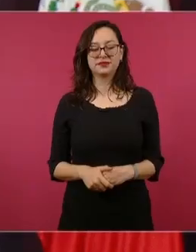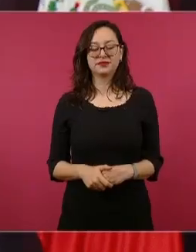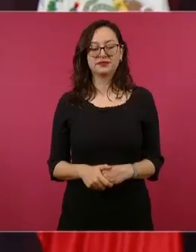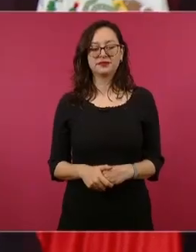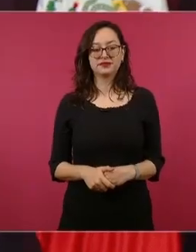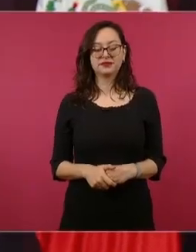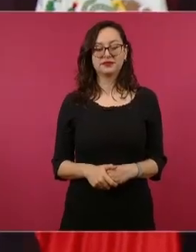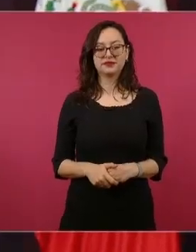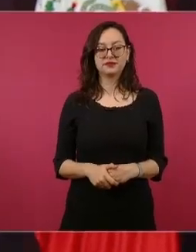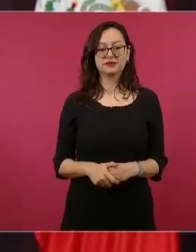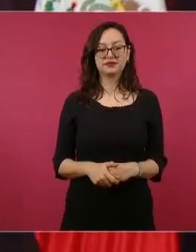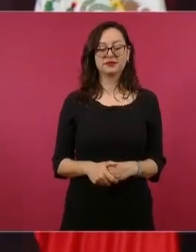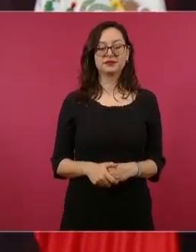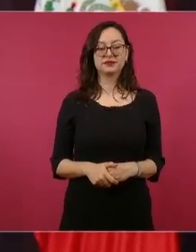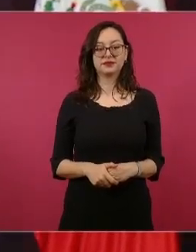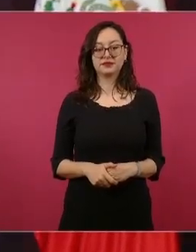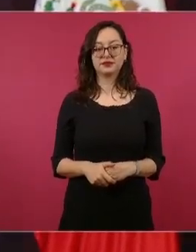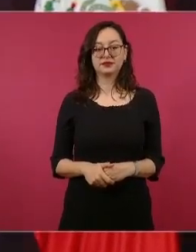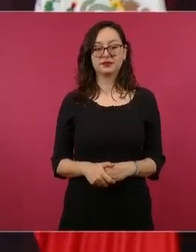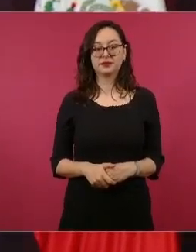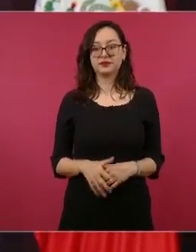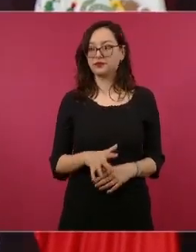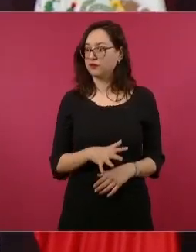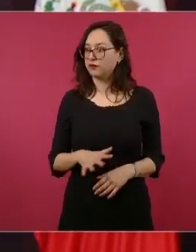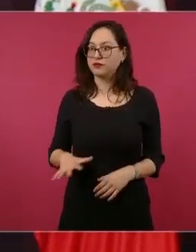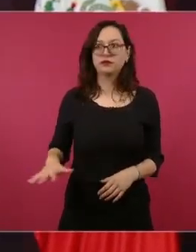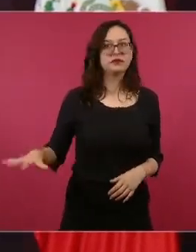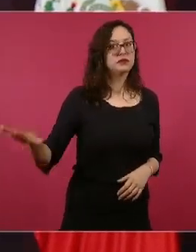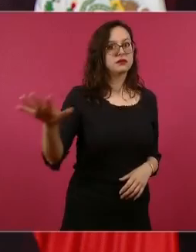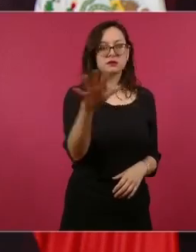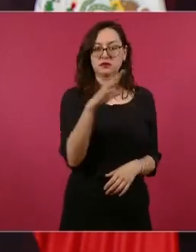más bienestar para